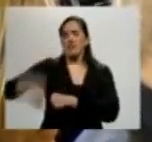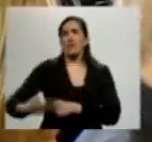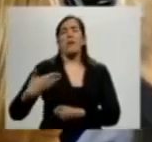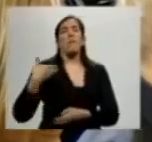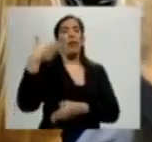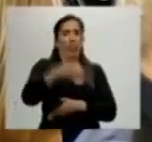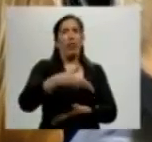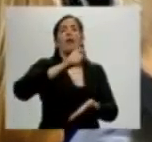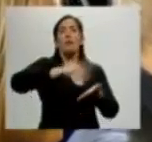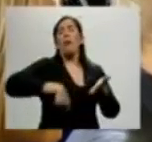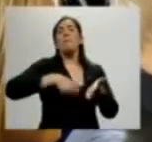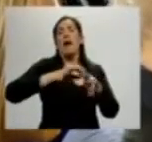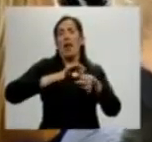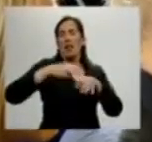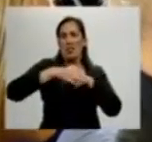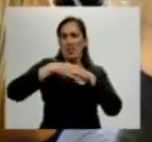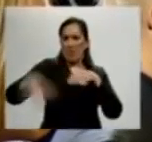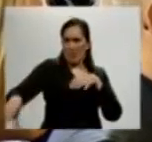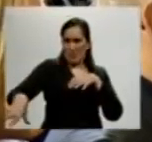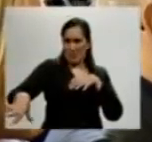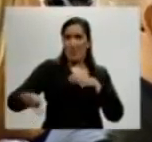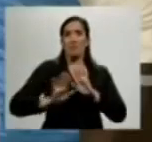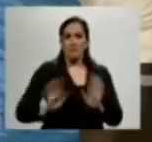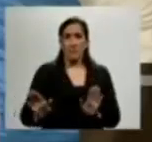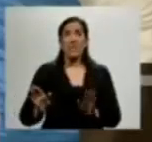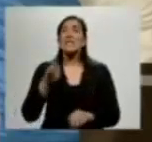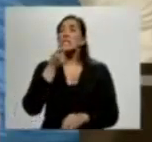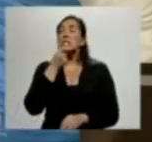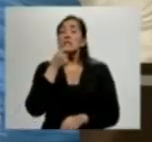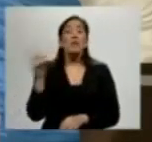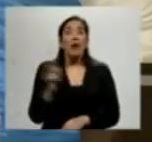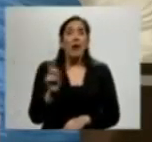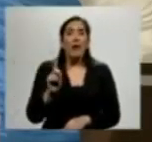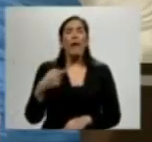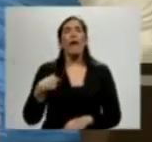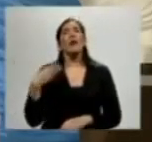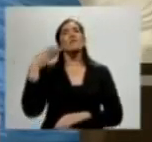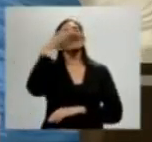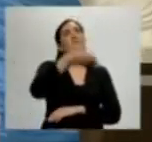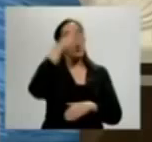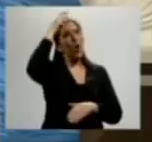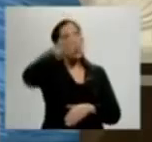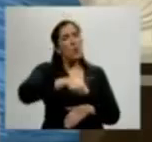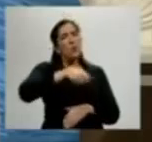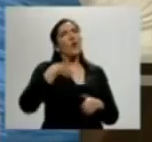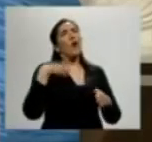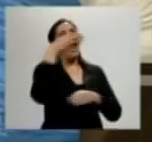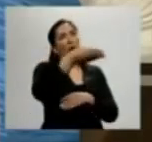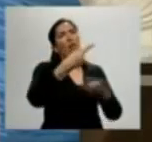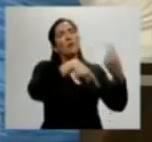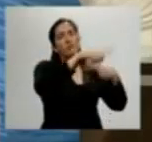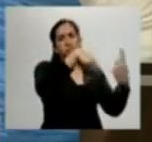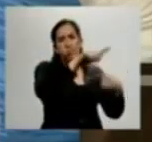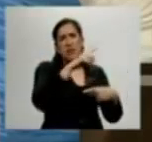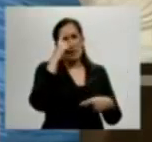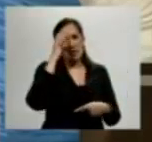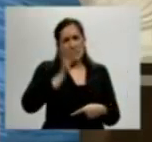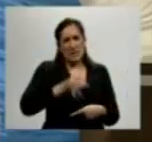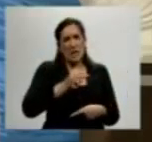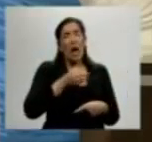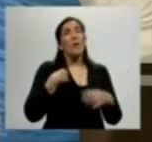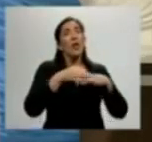podía acceder a la demanda de divorcio. Si no, tenías que ir a un contencioso, donde ya sabemos lo que puede pasar en un contencioso